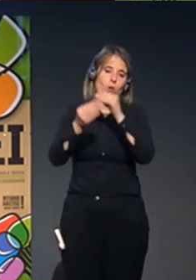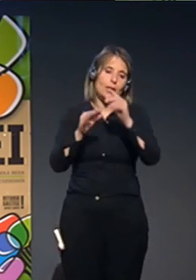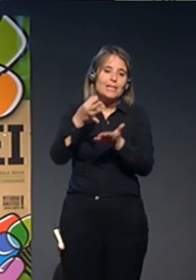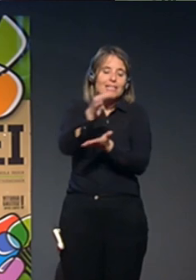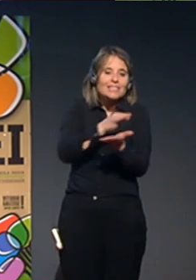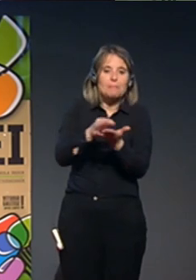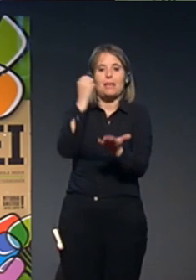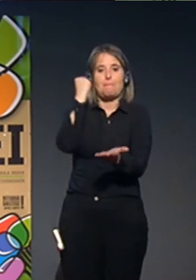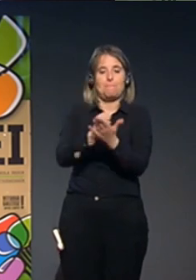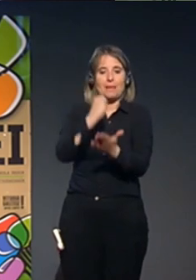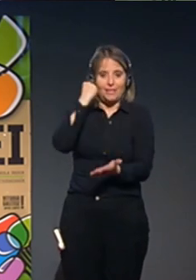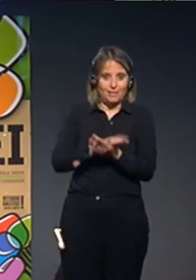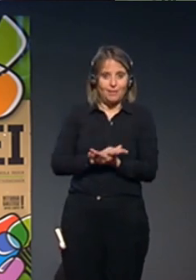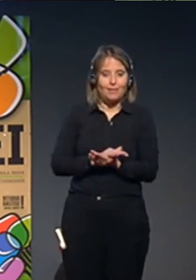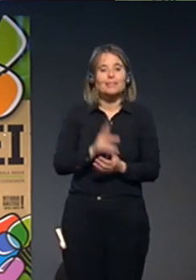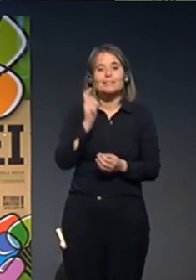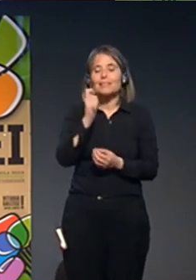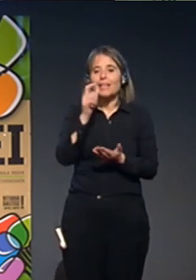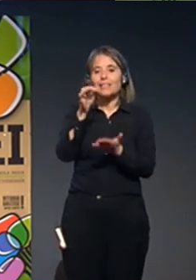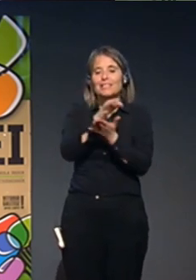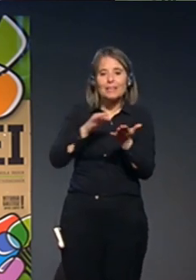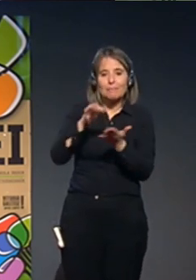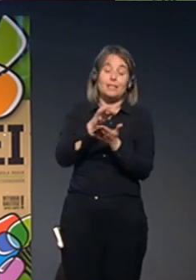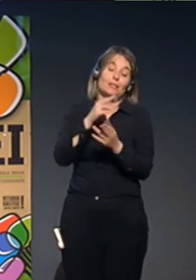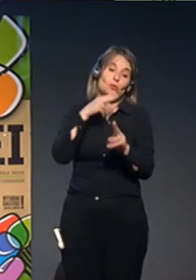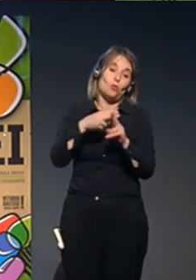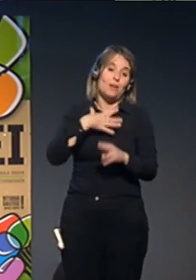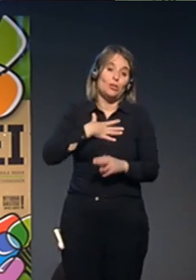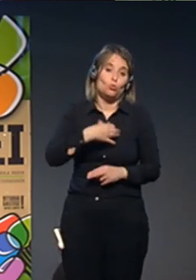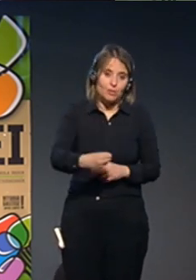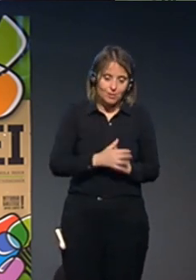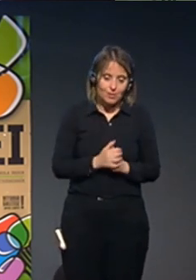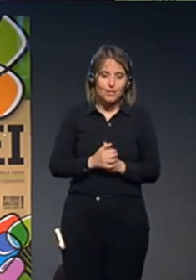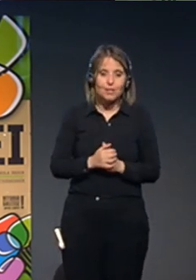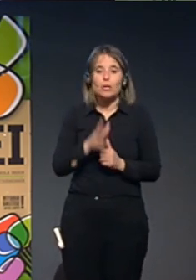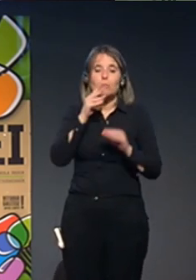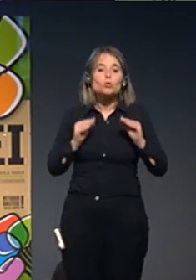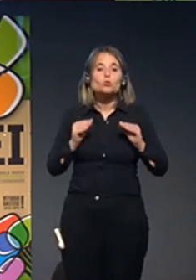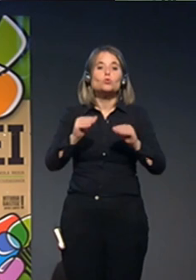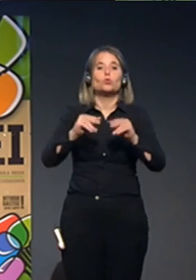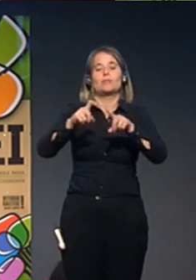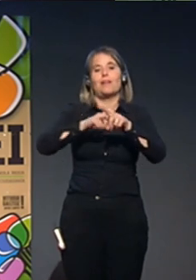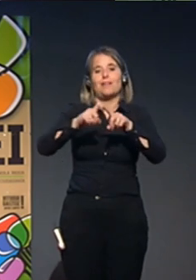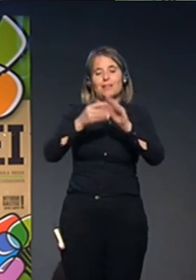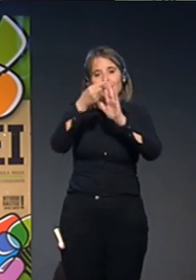semilla patentada y muchas veces semillas suicidas en el sentido de que tiene una serie de condicionamientos genéticos